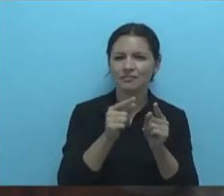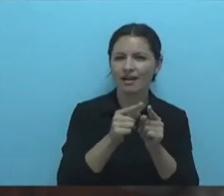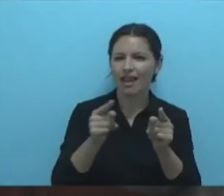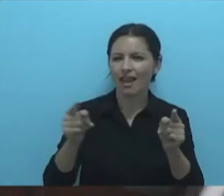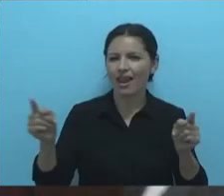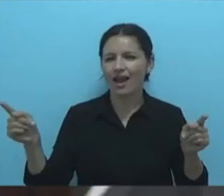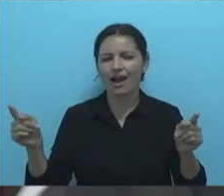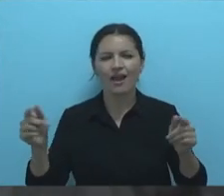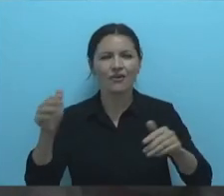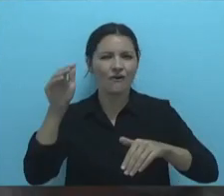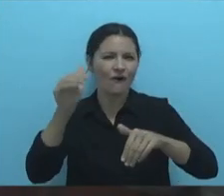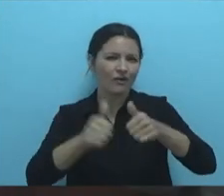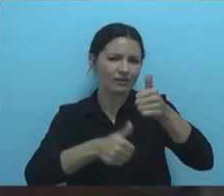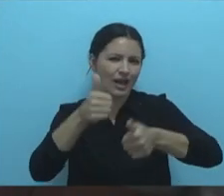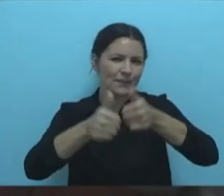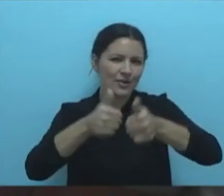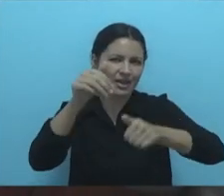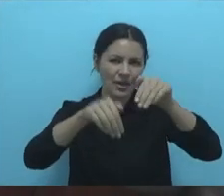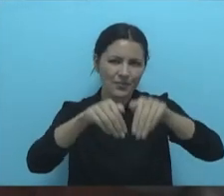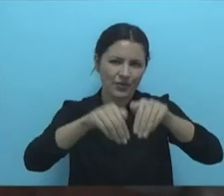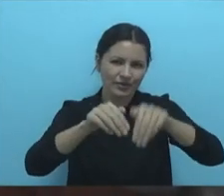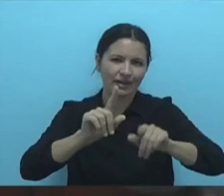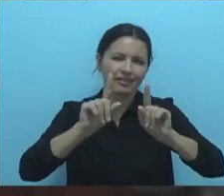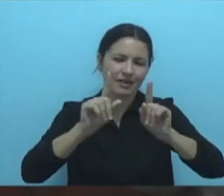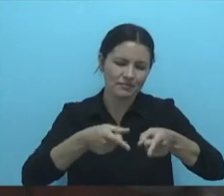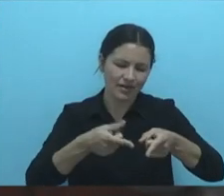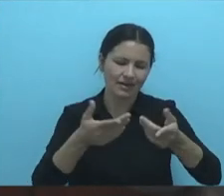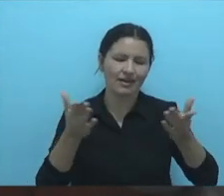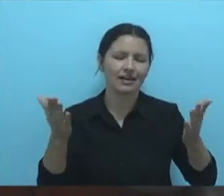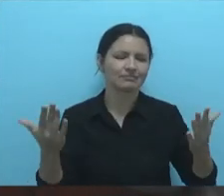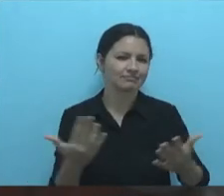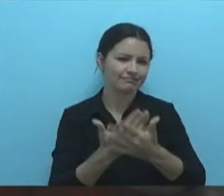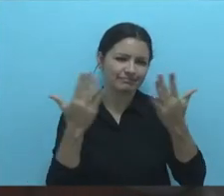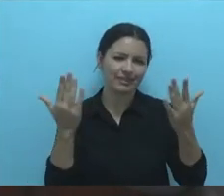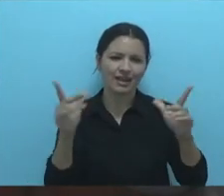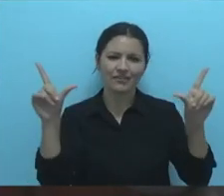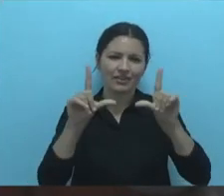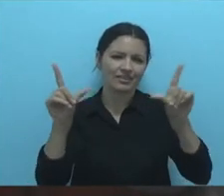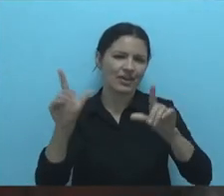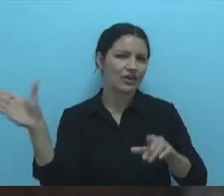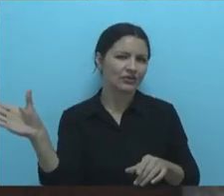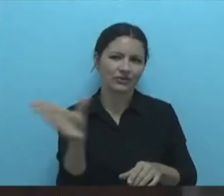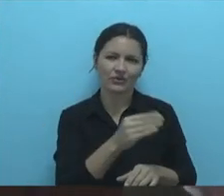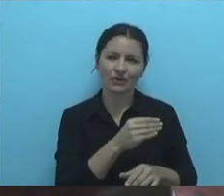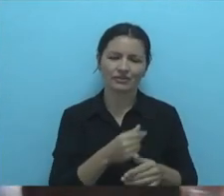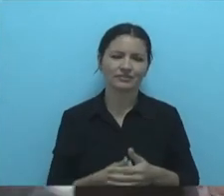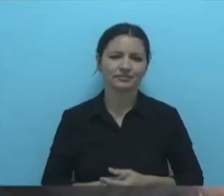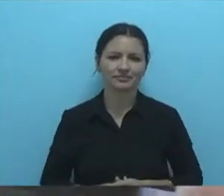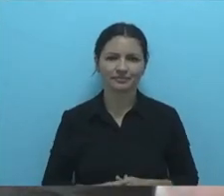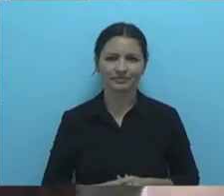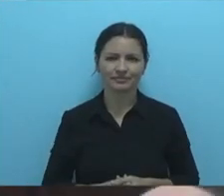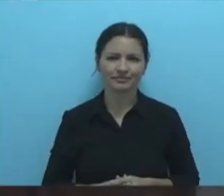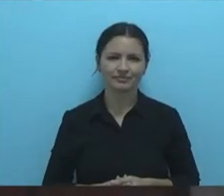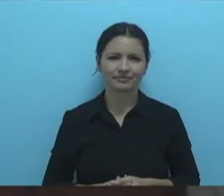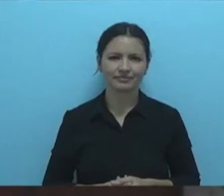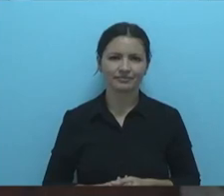saquen muchos votos que aprovechen todos los vídeos de la sesión para sus redes